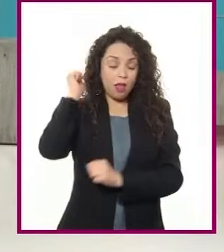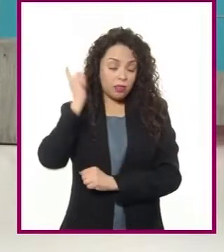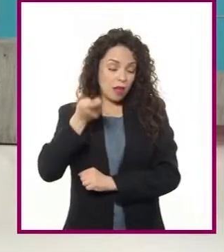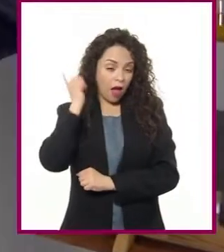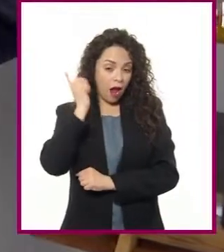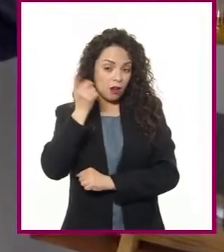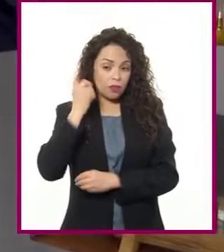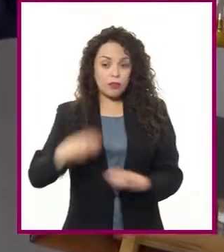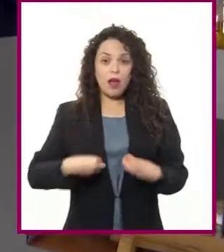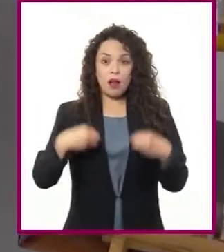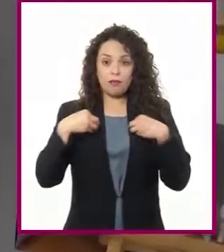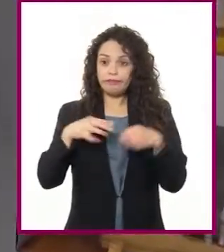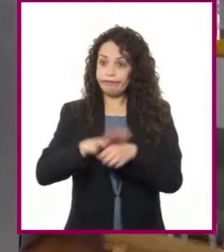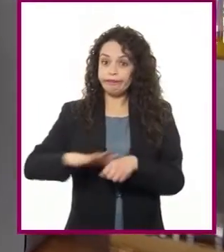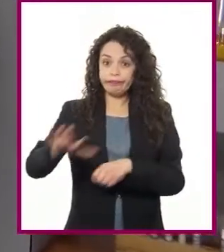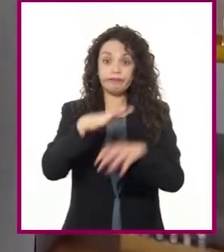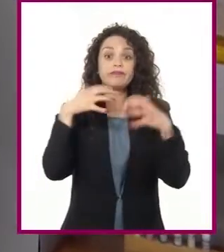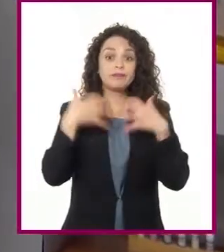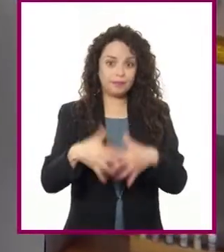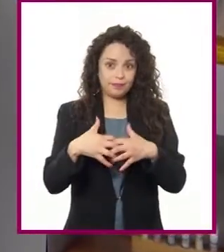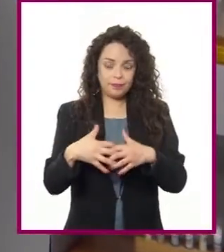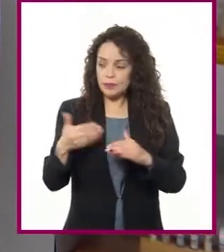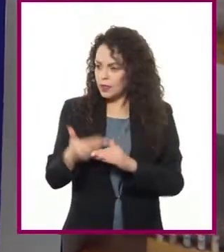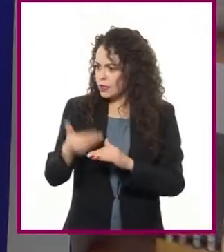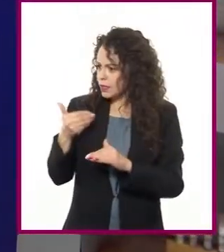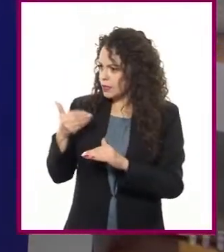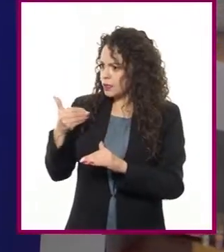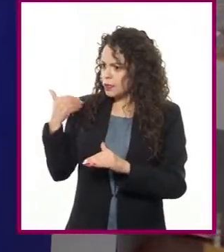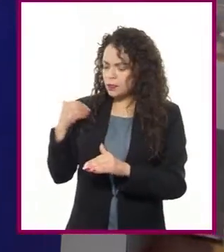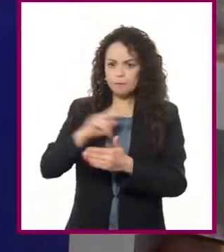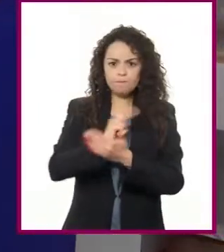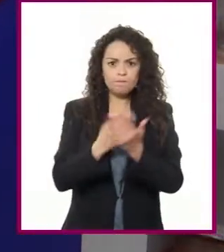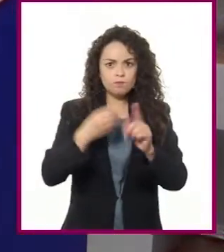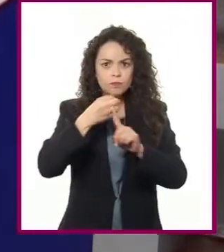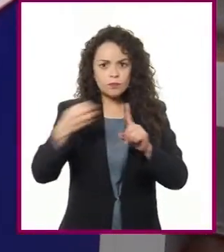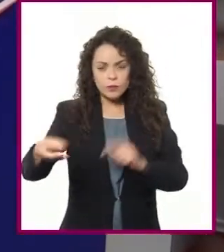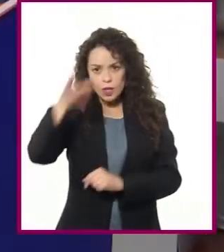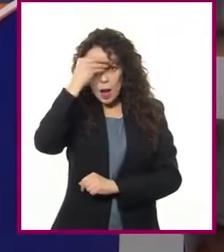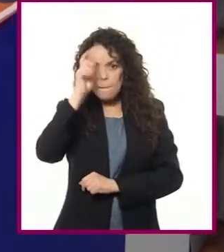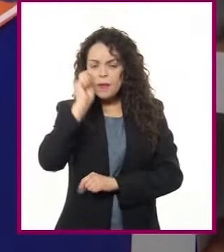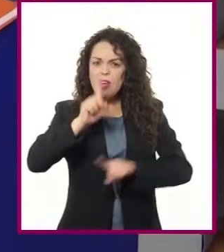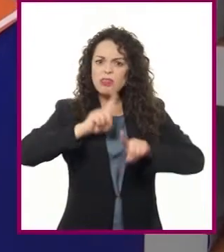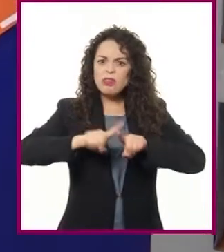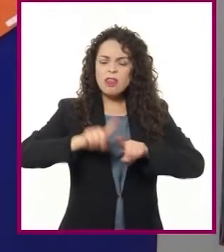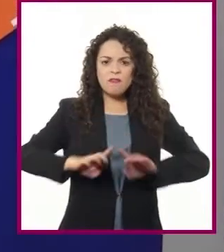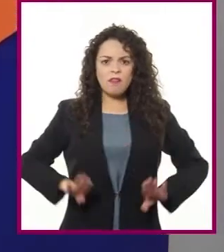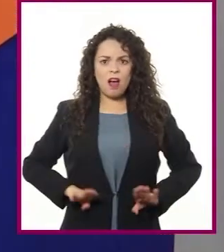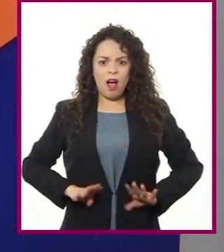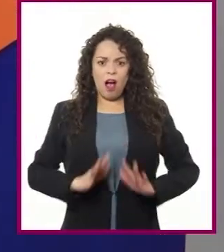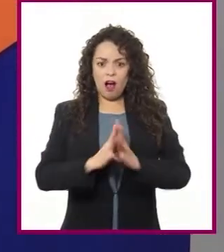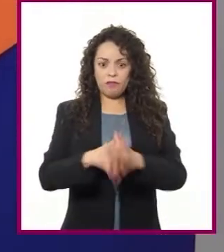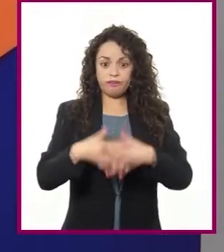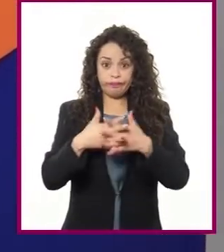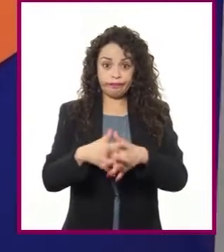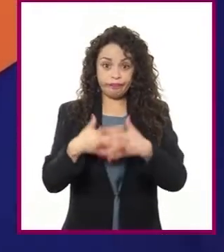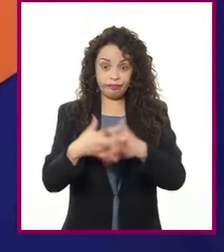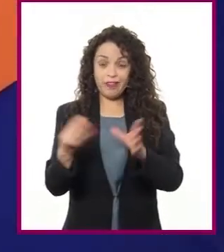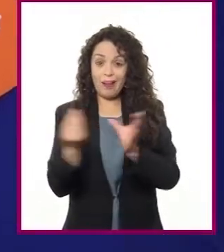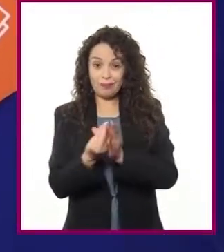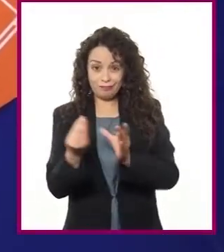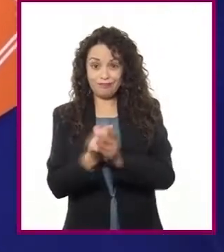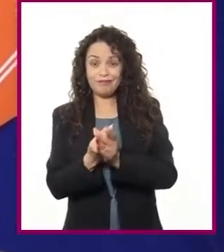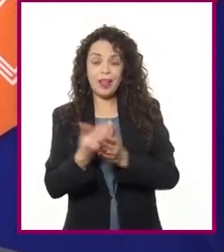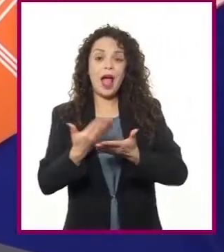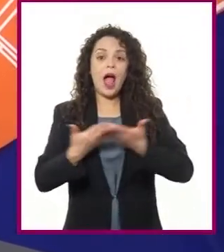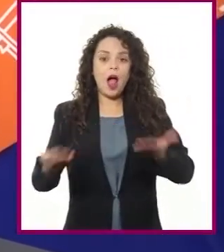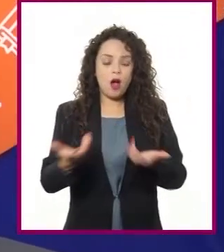en la industria. En sesiones pasadas aprendieron acerca de los tipos de mezclas y sus propiedades. Ahora vamos a enfocarnos en